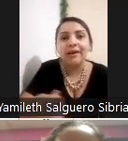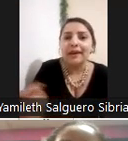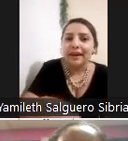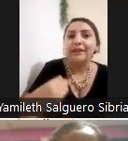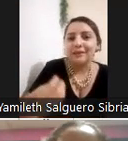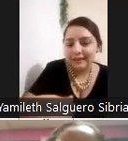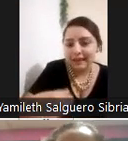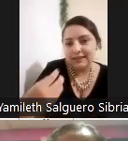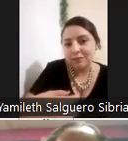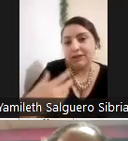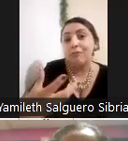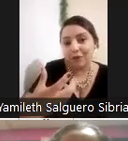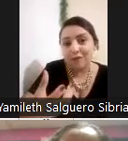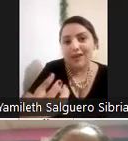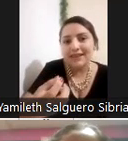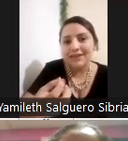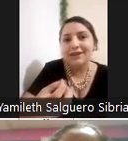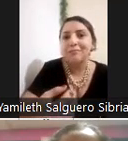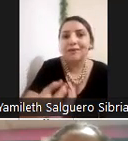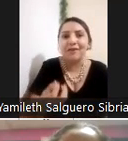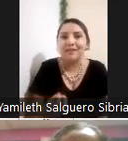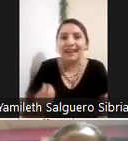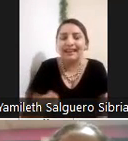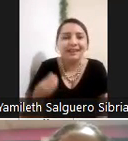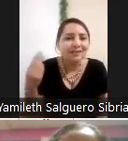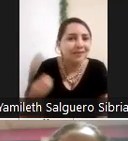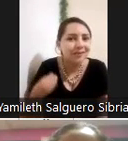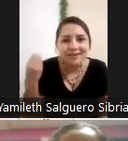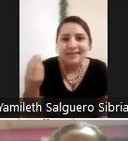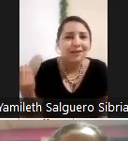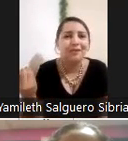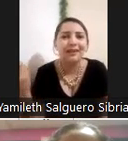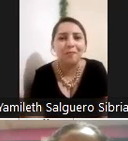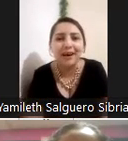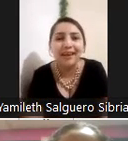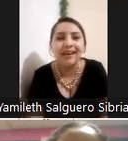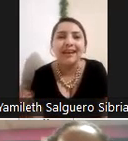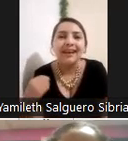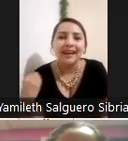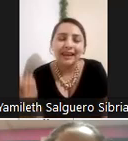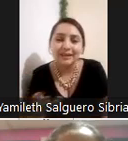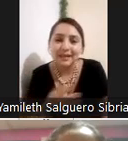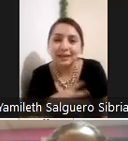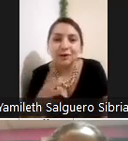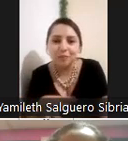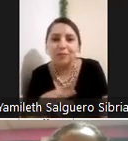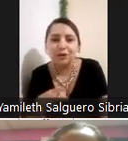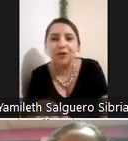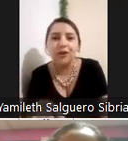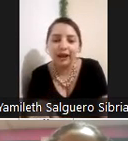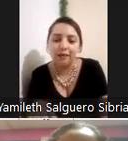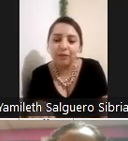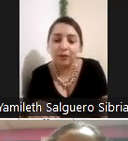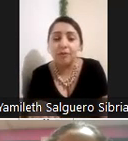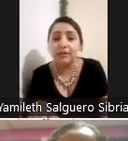almohada entonces hicimos esas modificaciones porque obviamente la gente no conoce el nombre de la almohada Entonces eso nos permitió